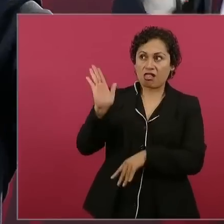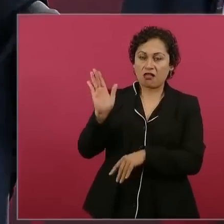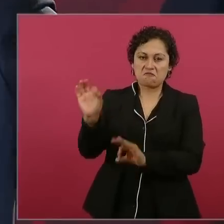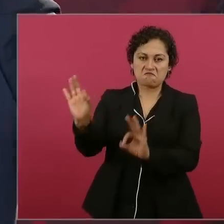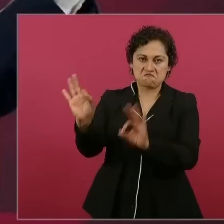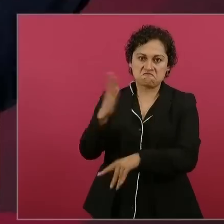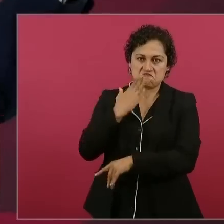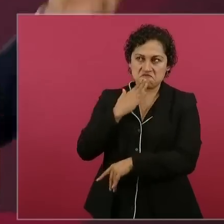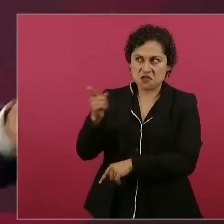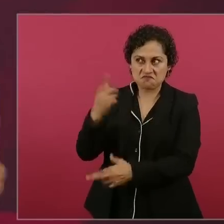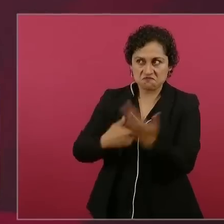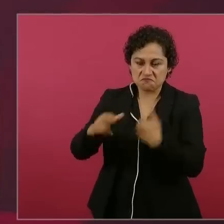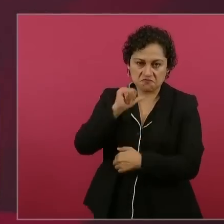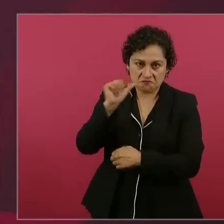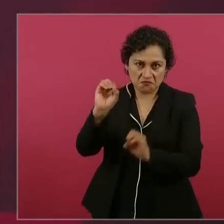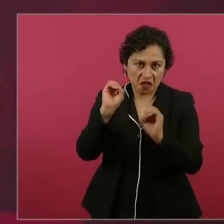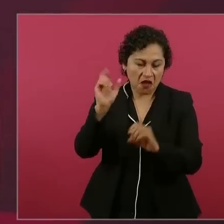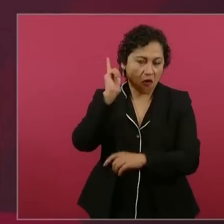Querían